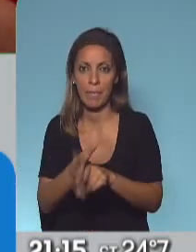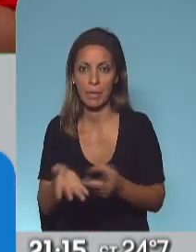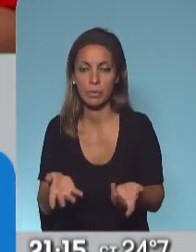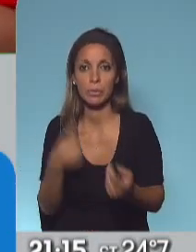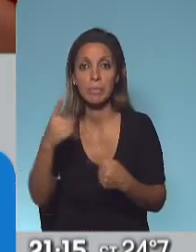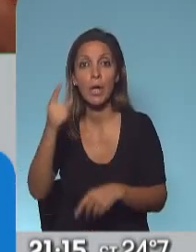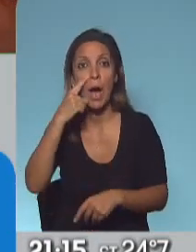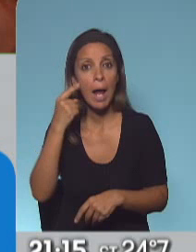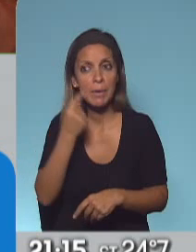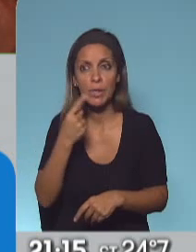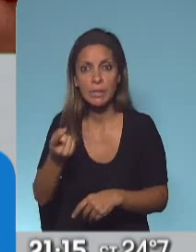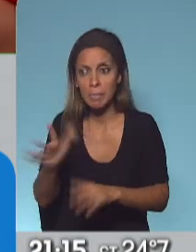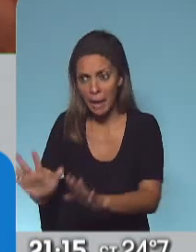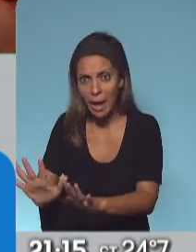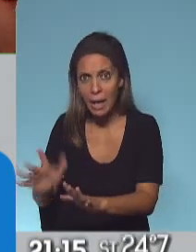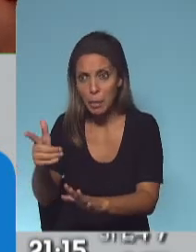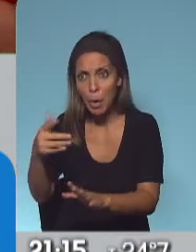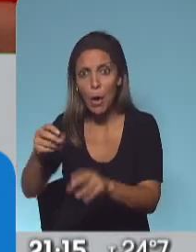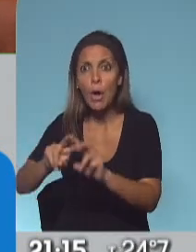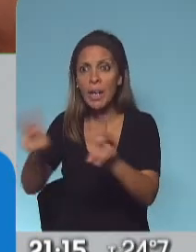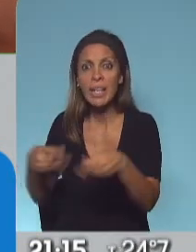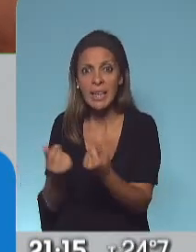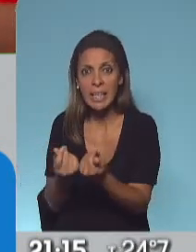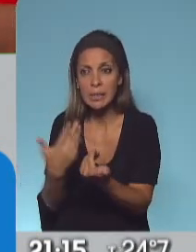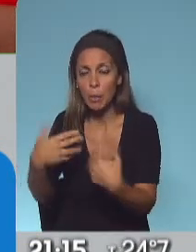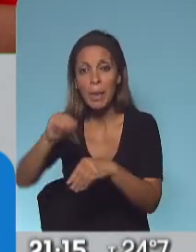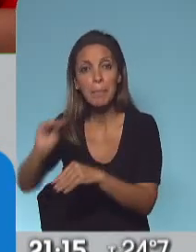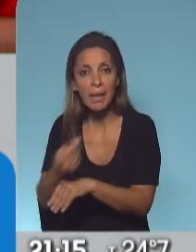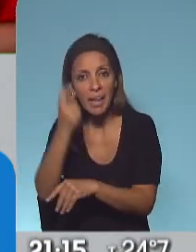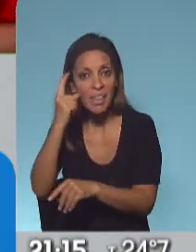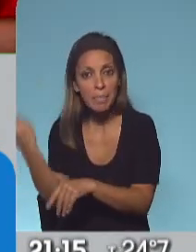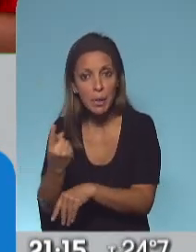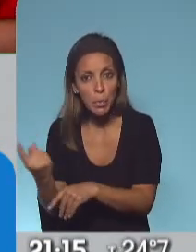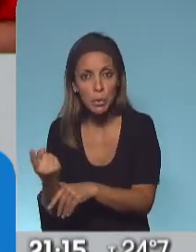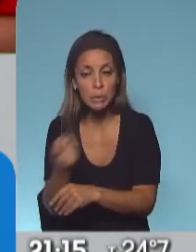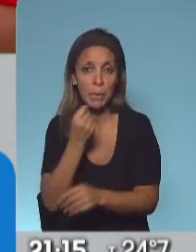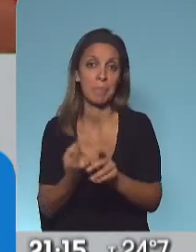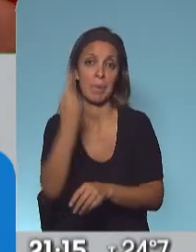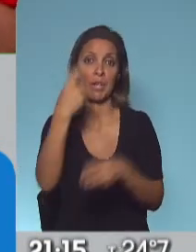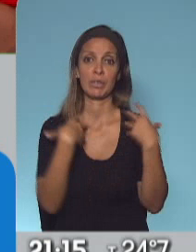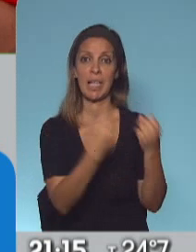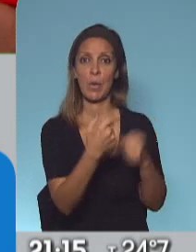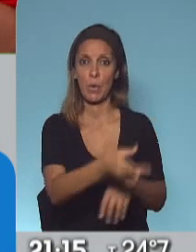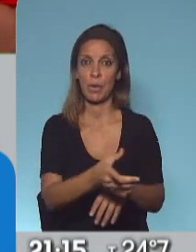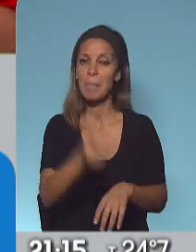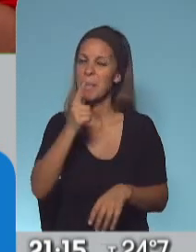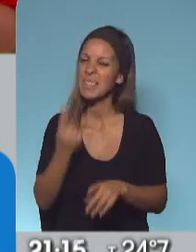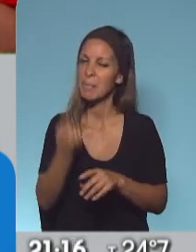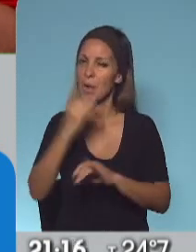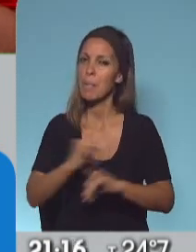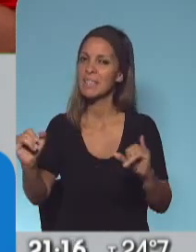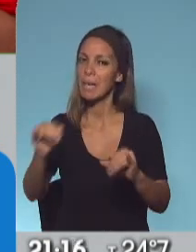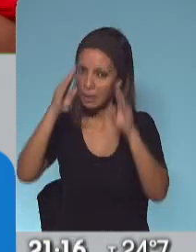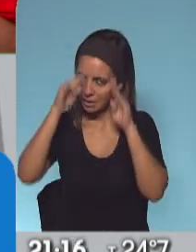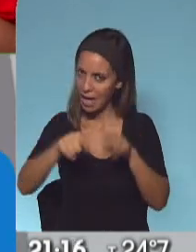pero esa riqueza la podés perder en 10 minutos, porque primero está la salud. Me parece que el mensaje también tiene que ver con un mensaje acá, ¿no? A lo que está pasando en